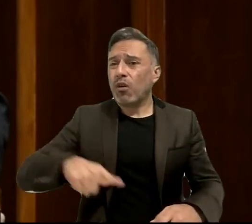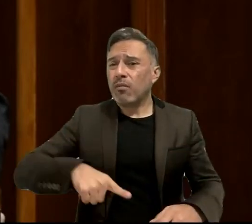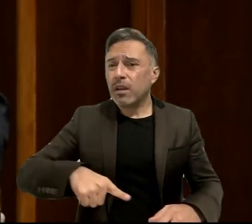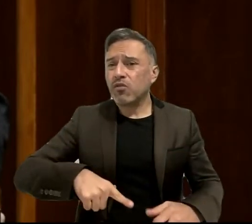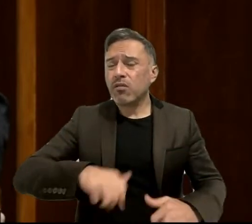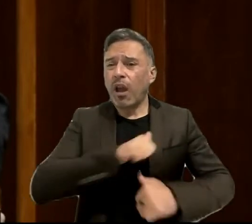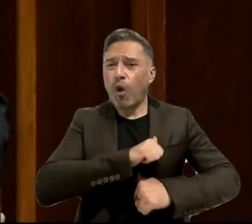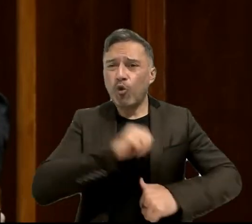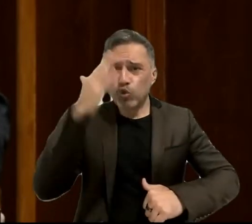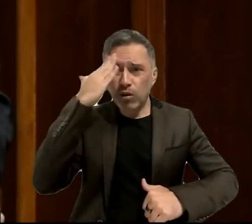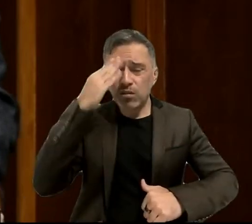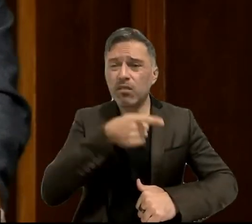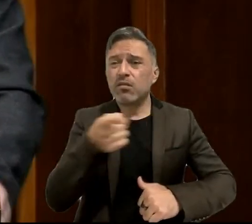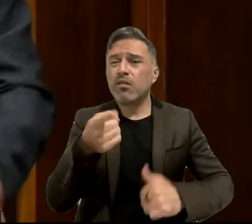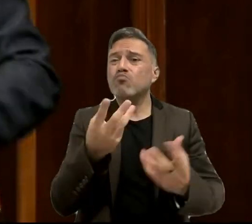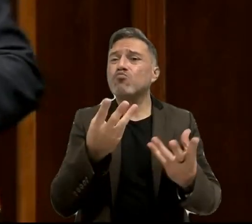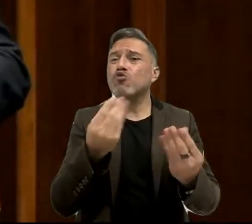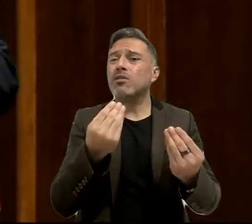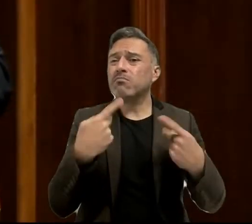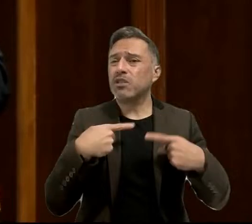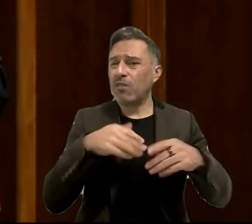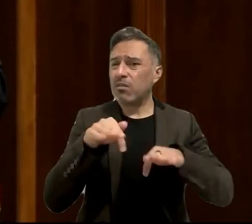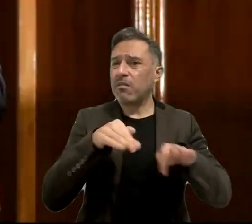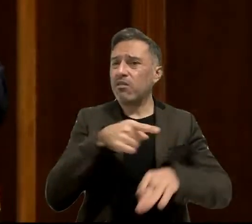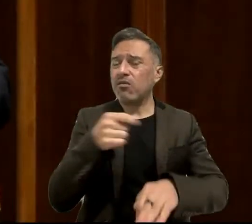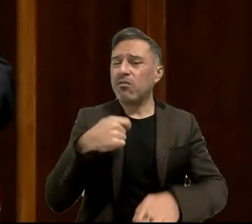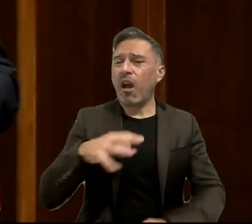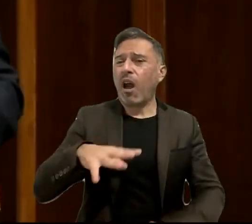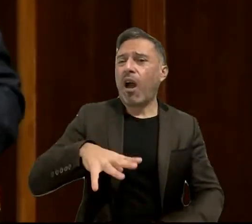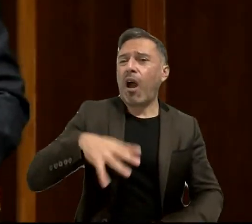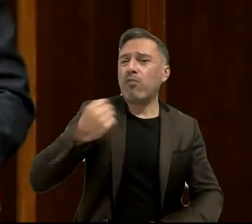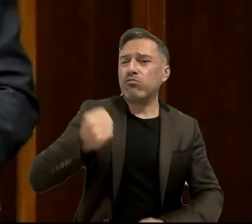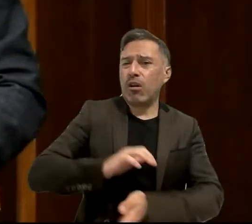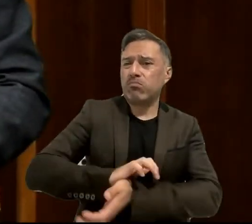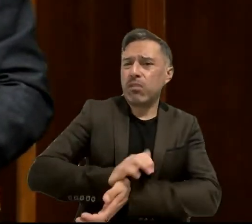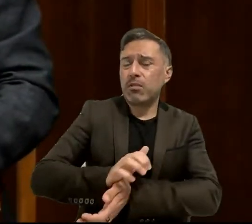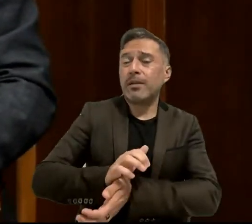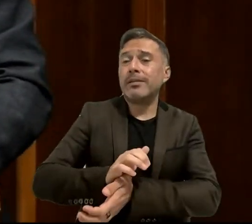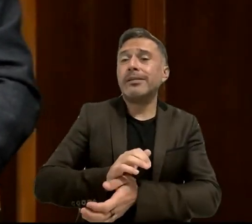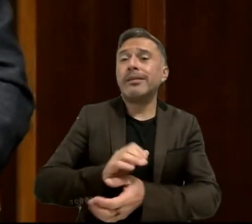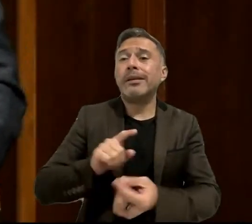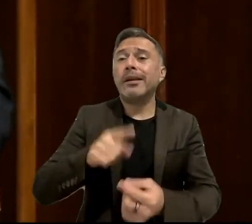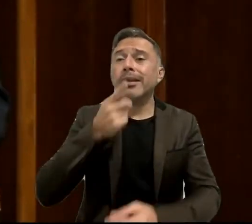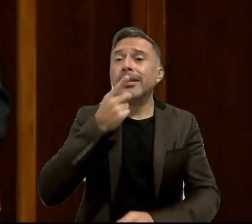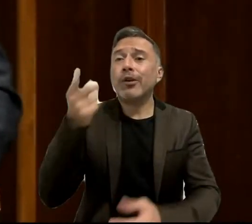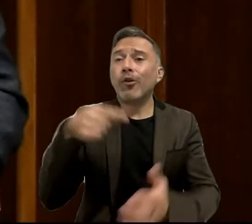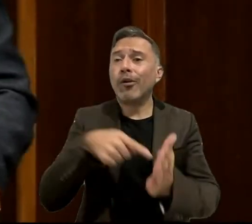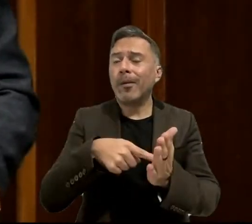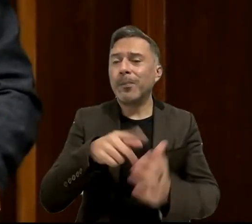de muchos agentes públicos. Ponciano Arriaga,